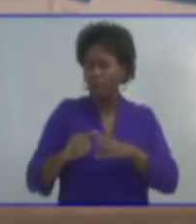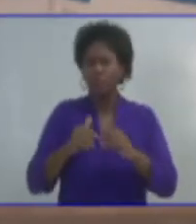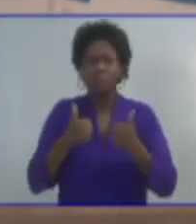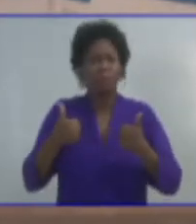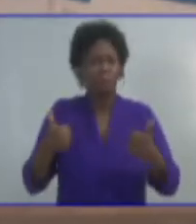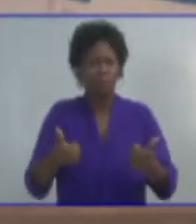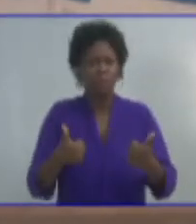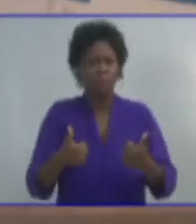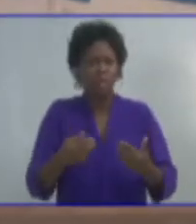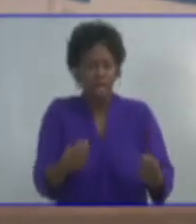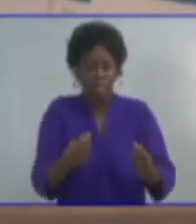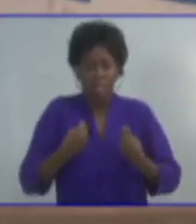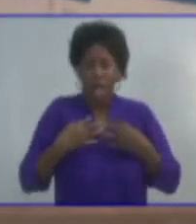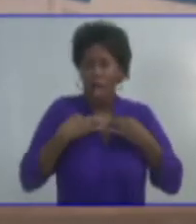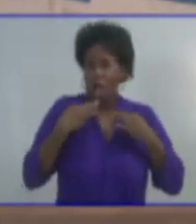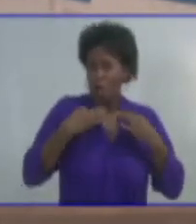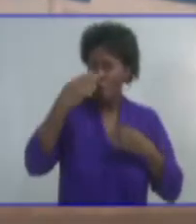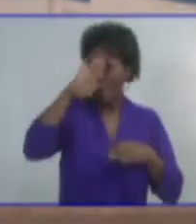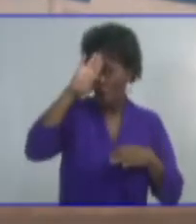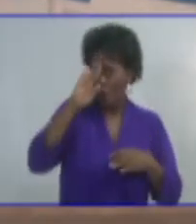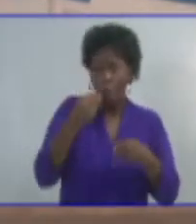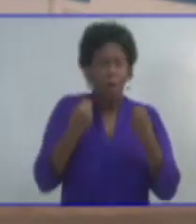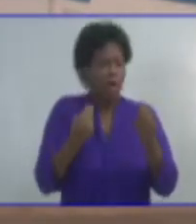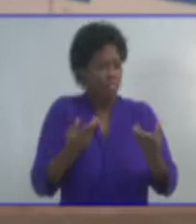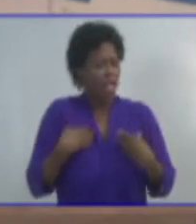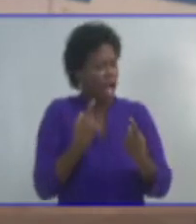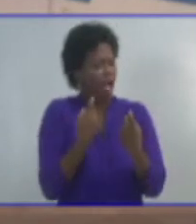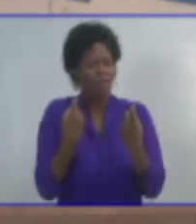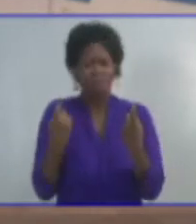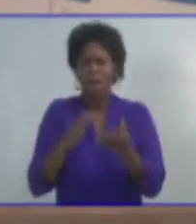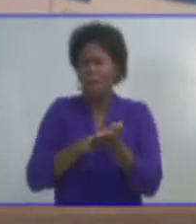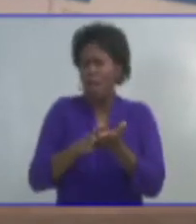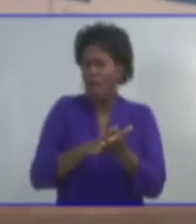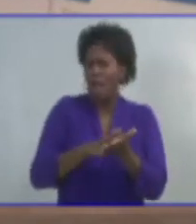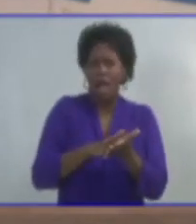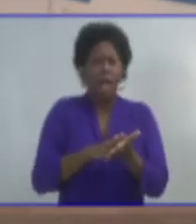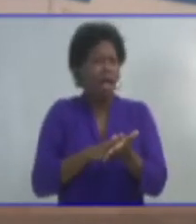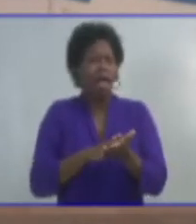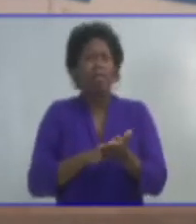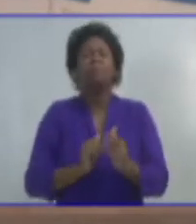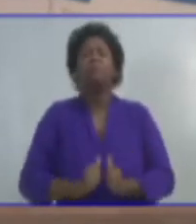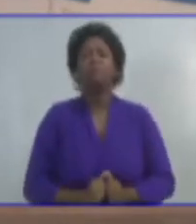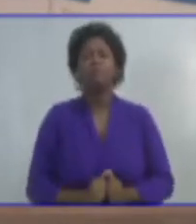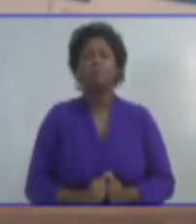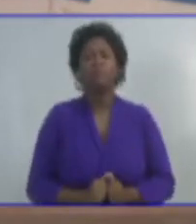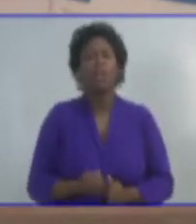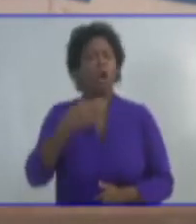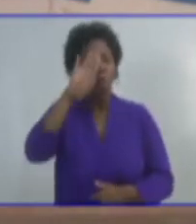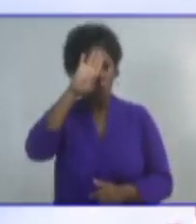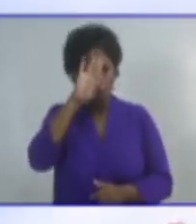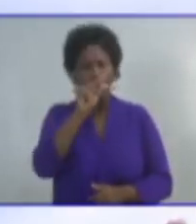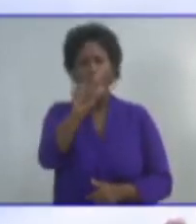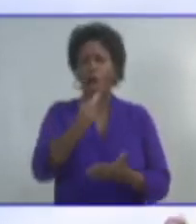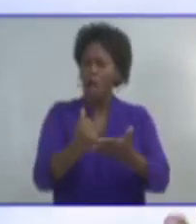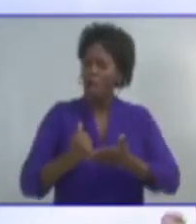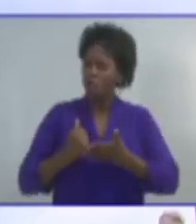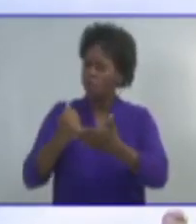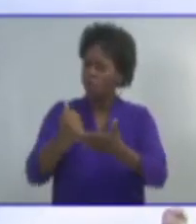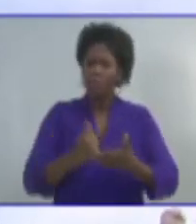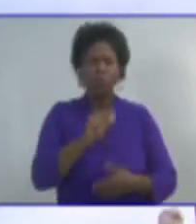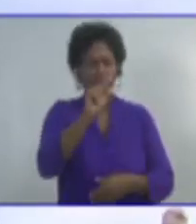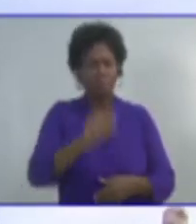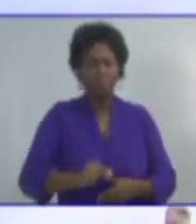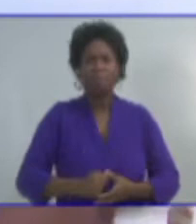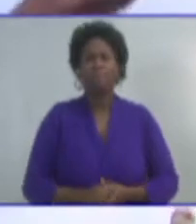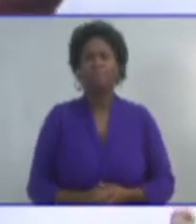y da ropa, lo que ellos hace falta. Lo que tiene el país, se ayuda a inmigrantes mucho. Gilbert e